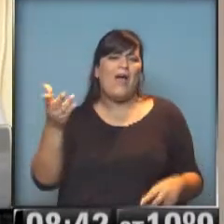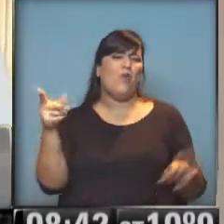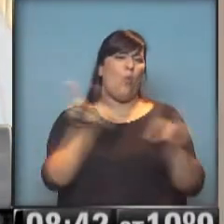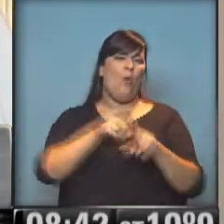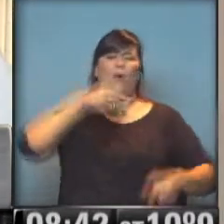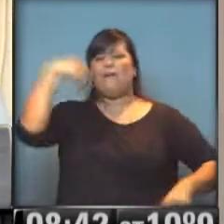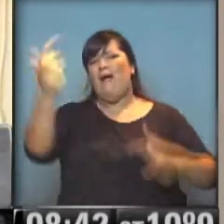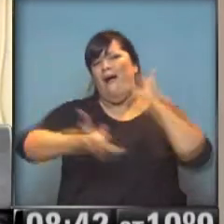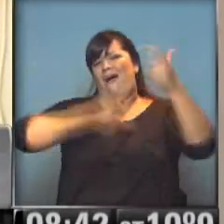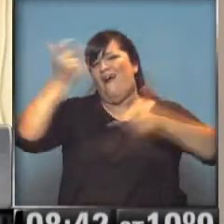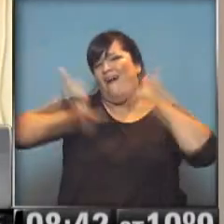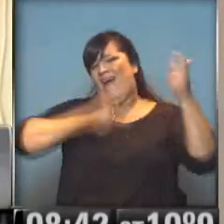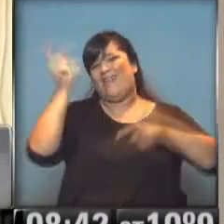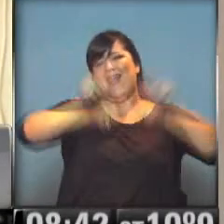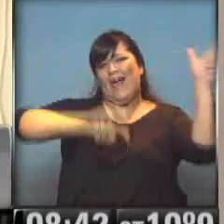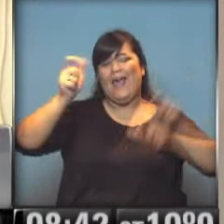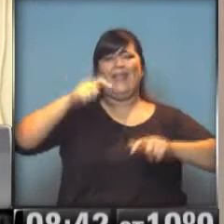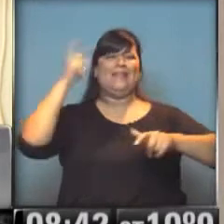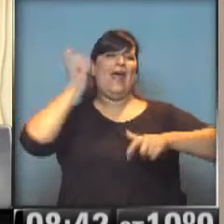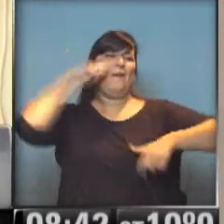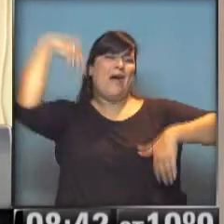Yo me cago de risa de la gente grande.